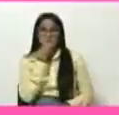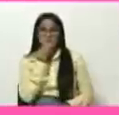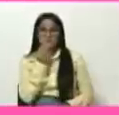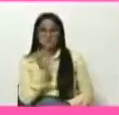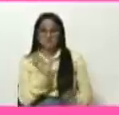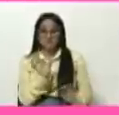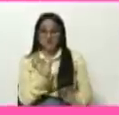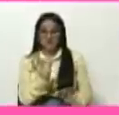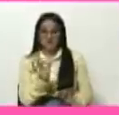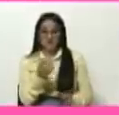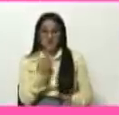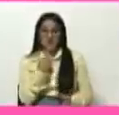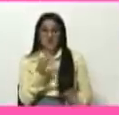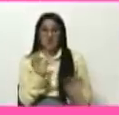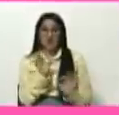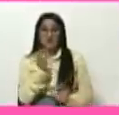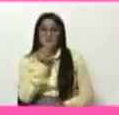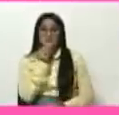una sola